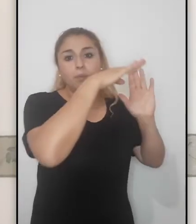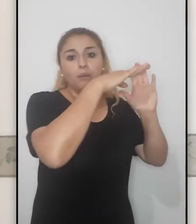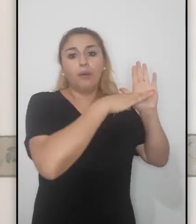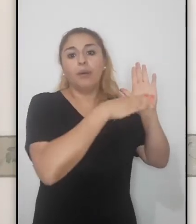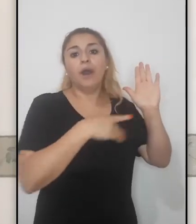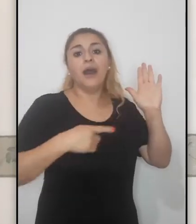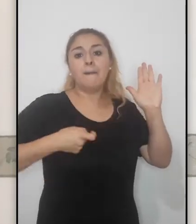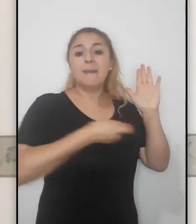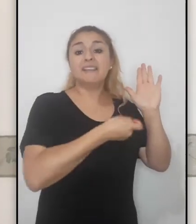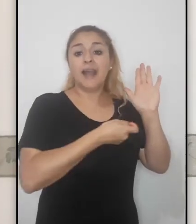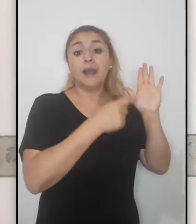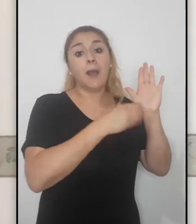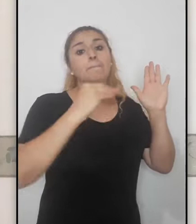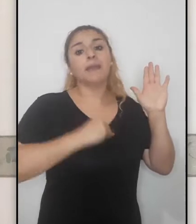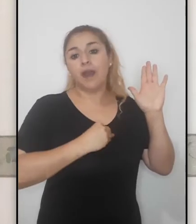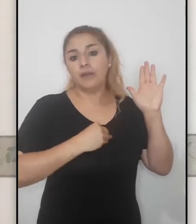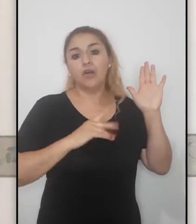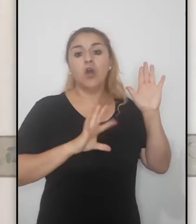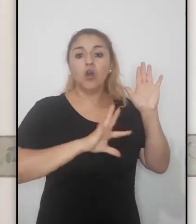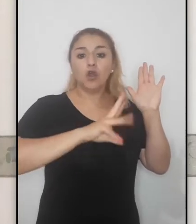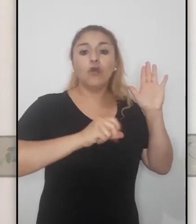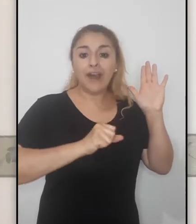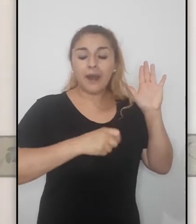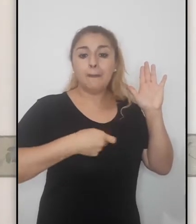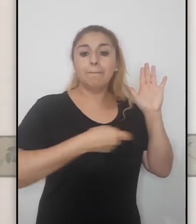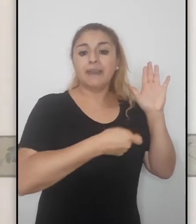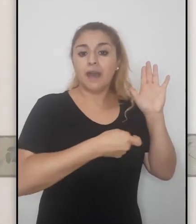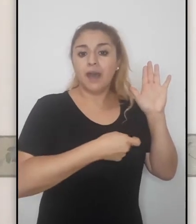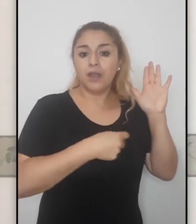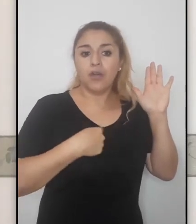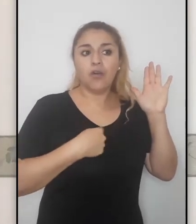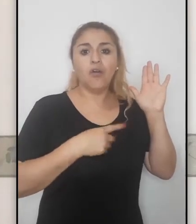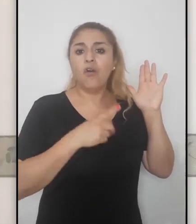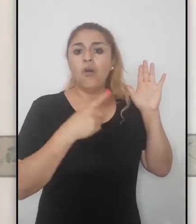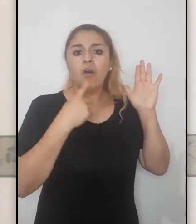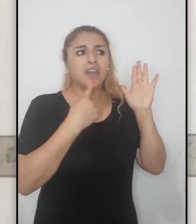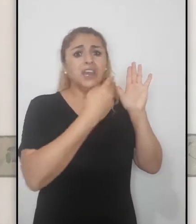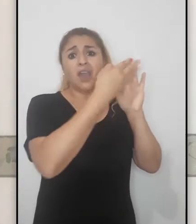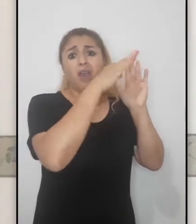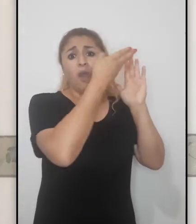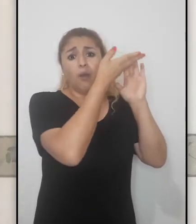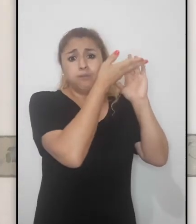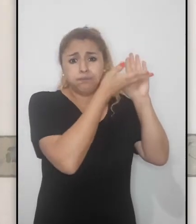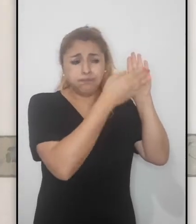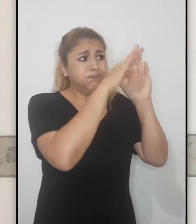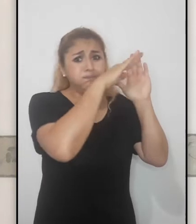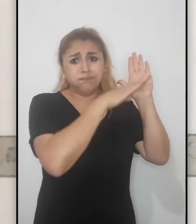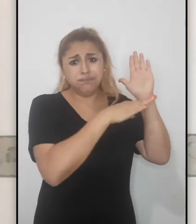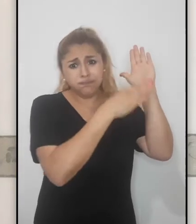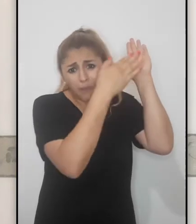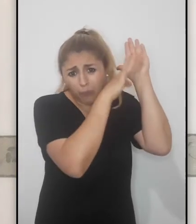y llegar a una lista de 10 15 20 350 cosas o más